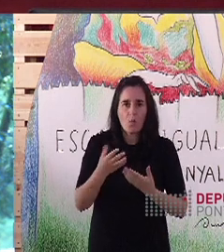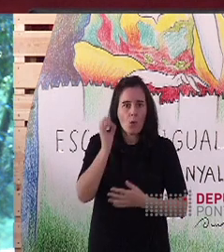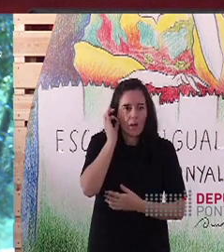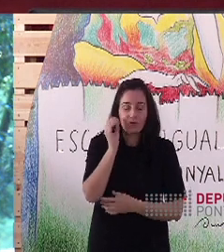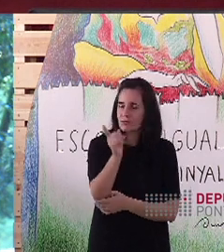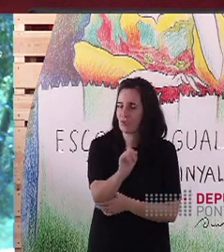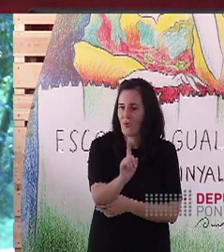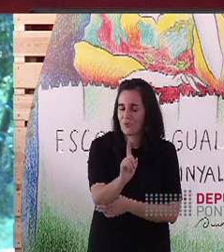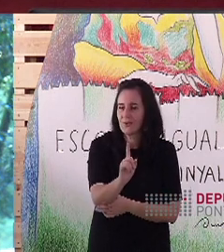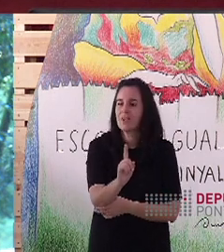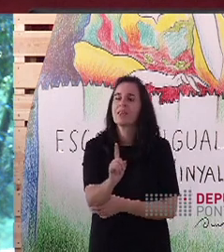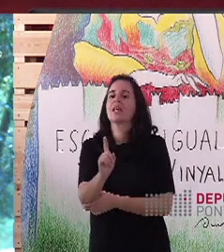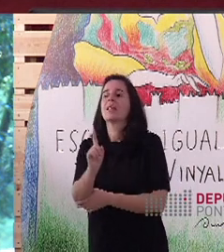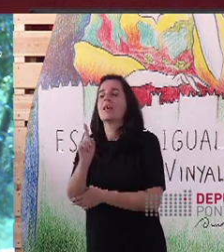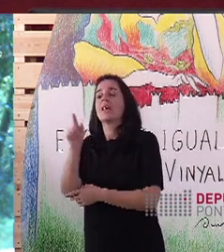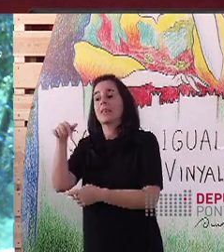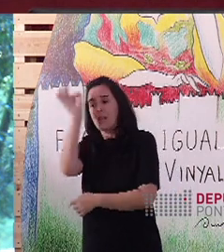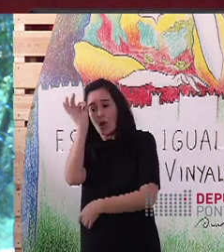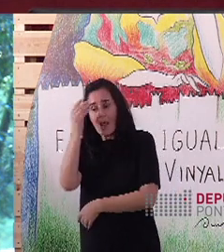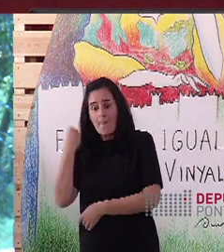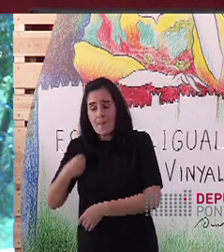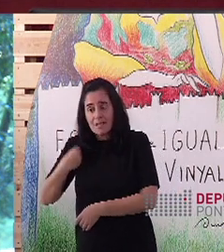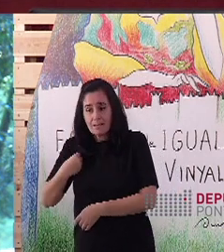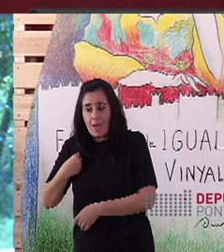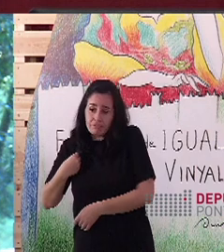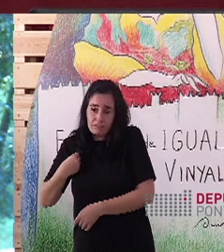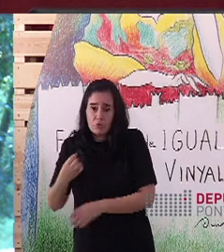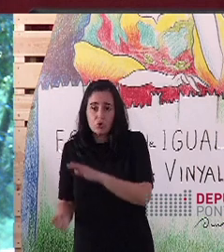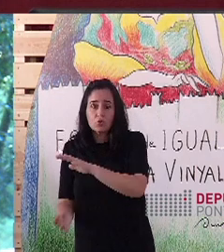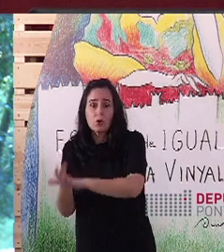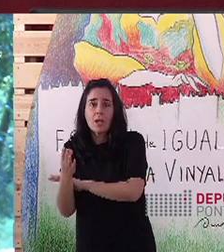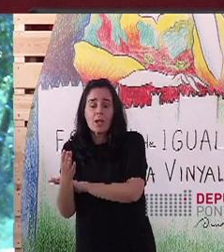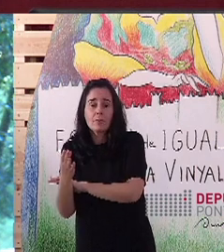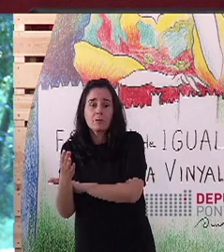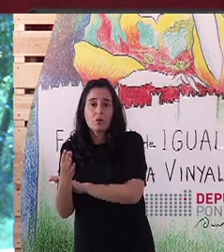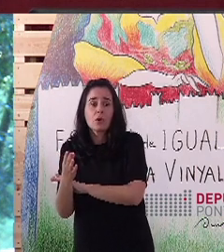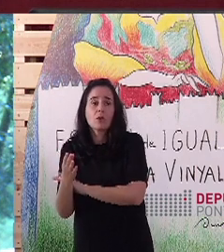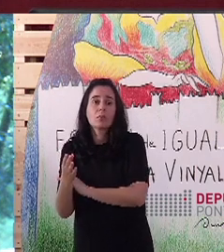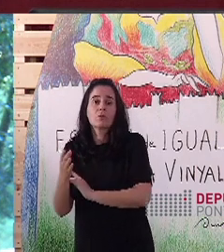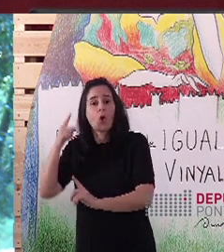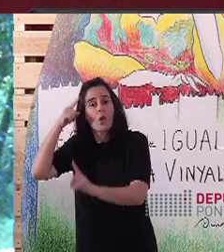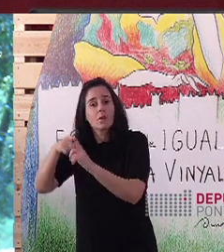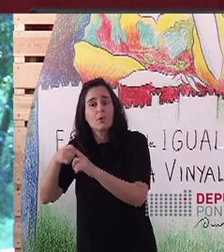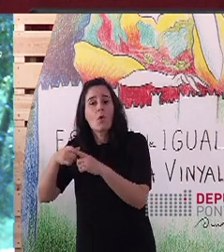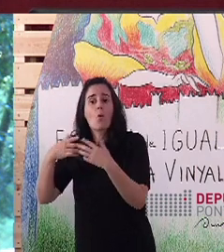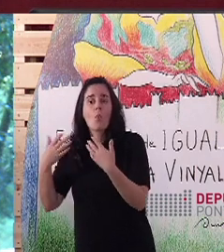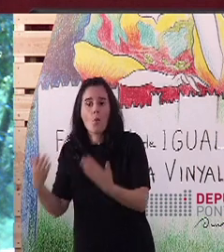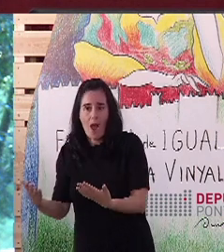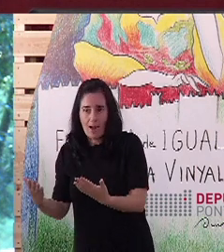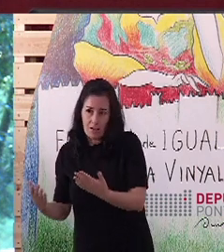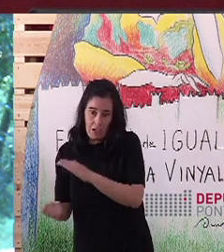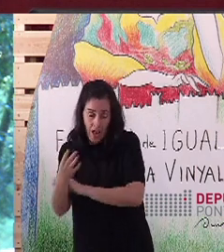una teoría que estuvo conceptualizada, que fue una teoría creada